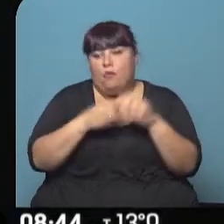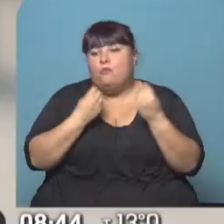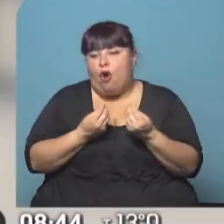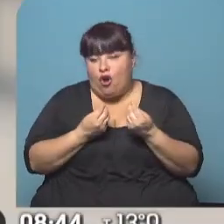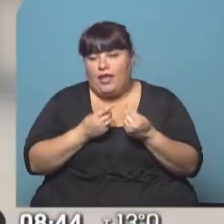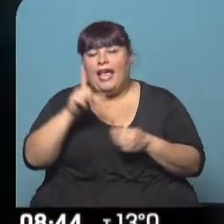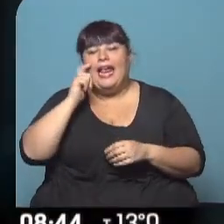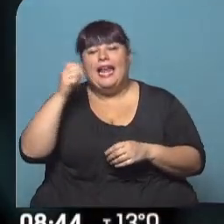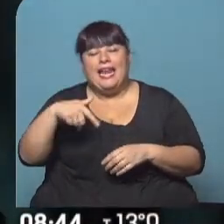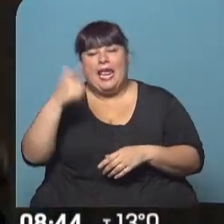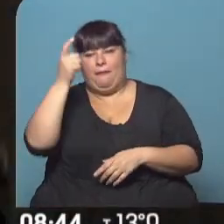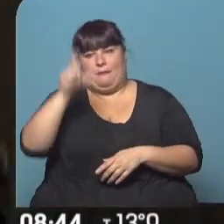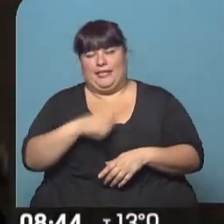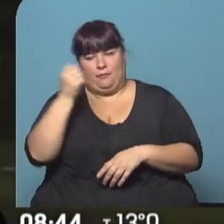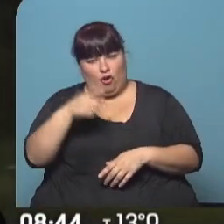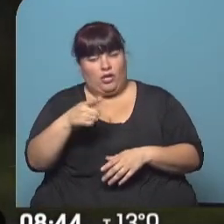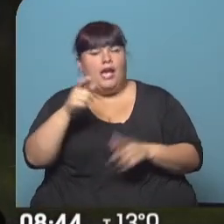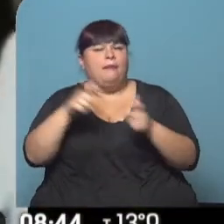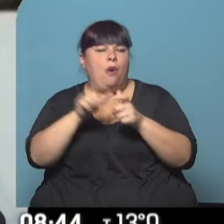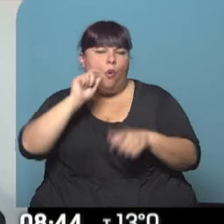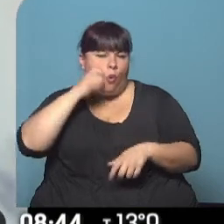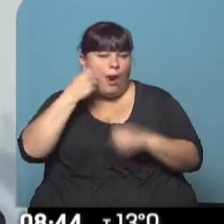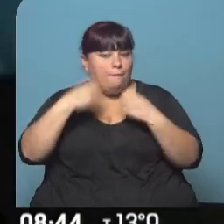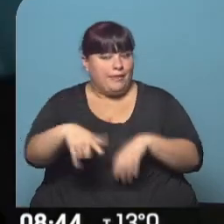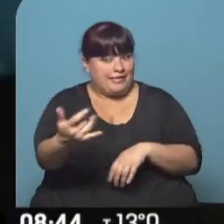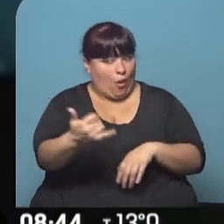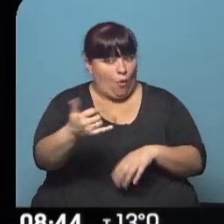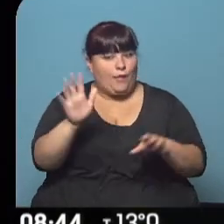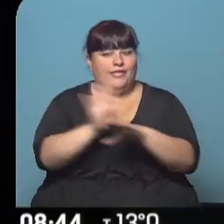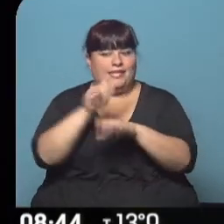Con Liam Neeson en el papel principal, gran película. A partir de este jueves la podrás ver en Argentina.